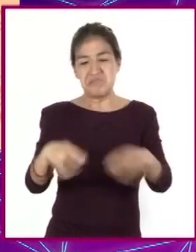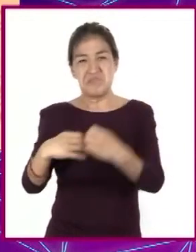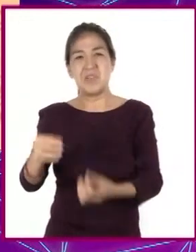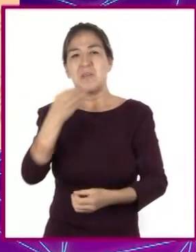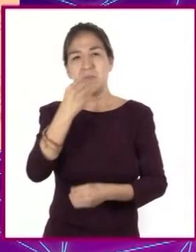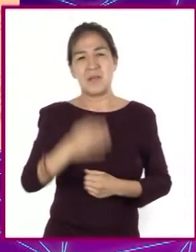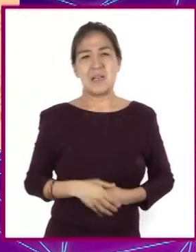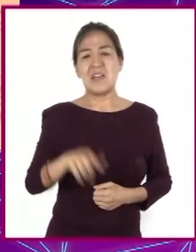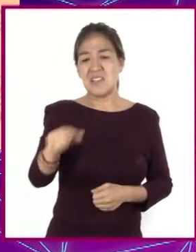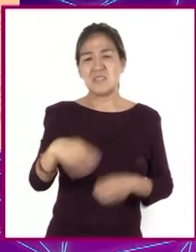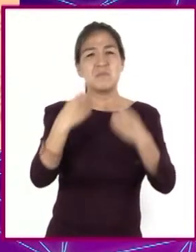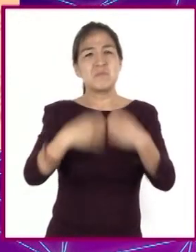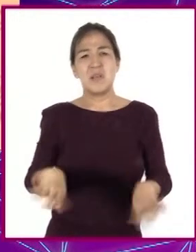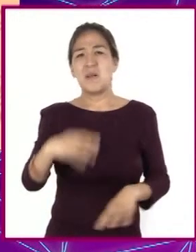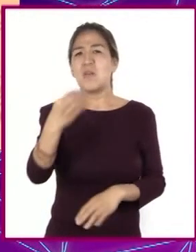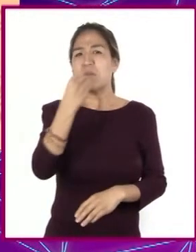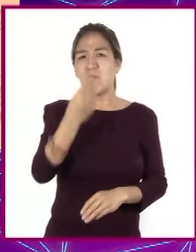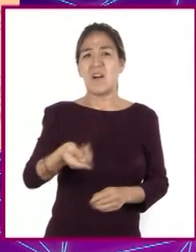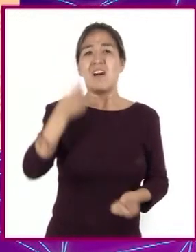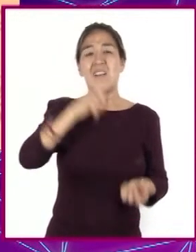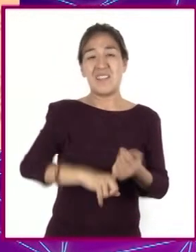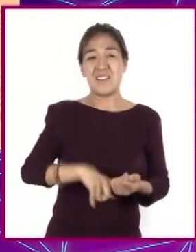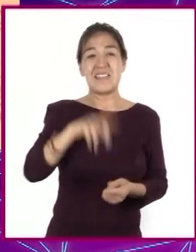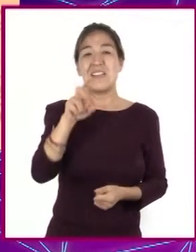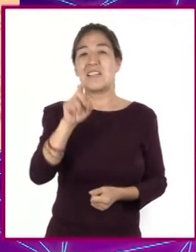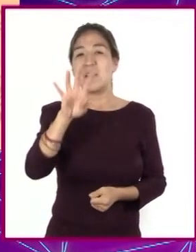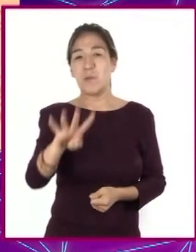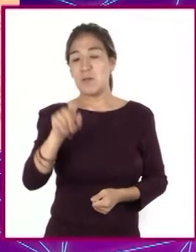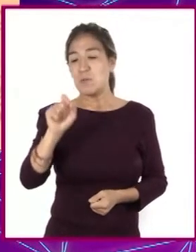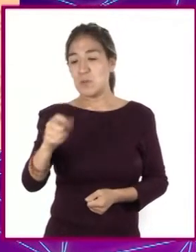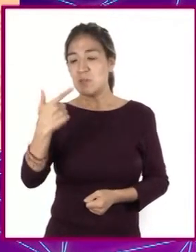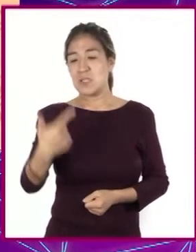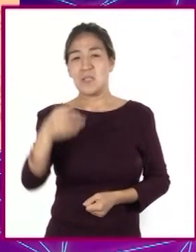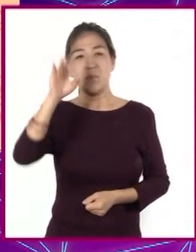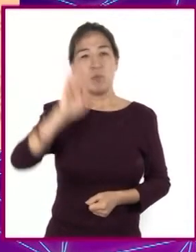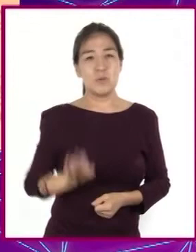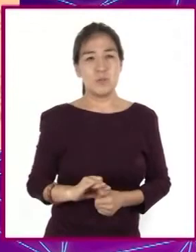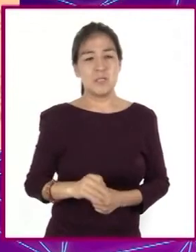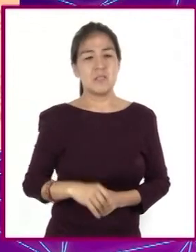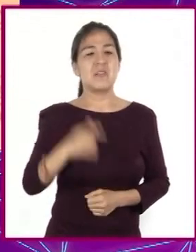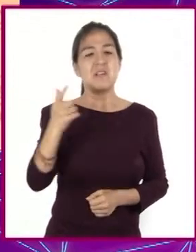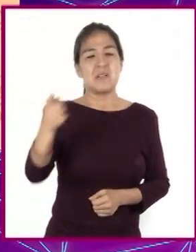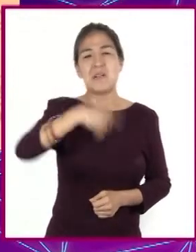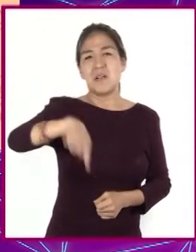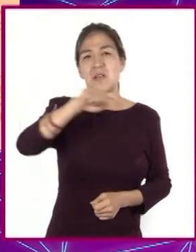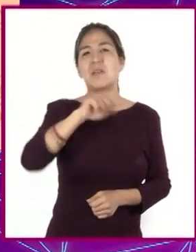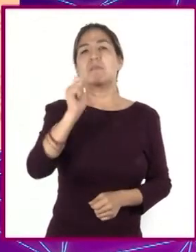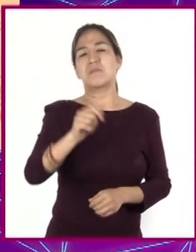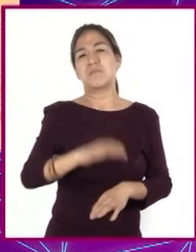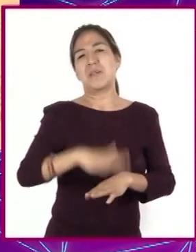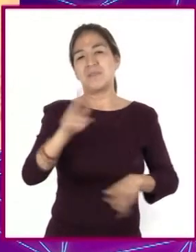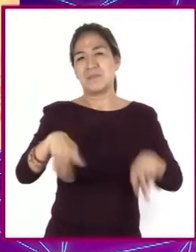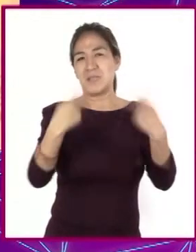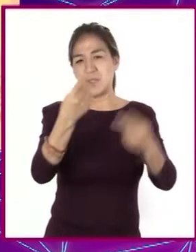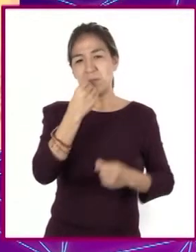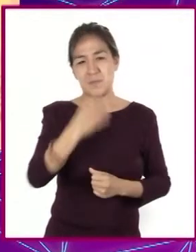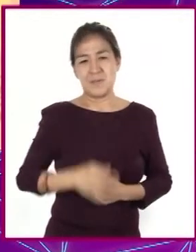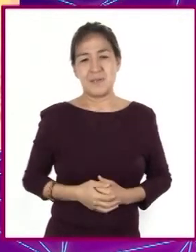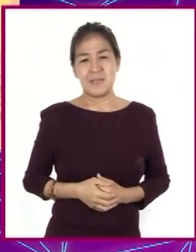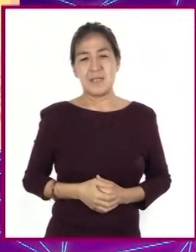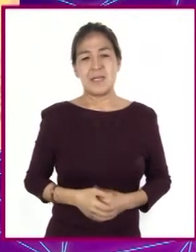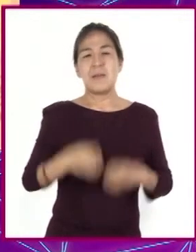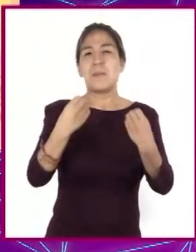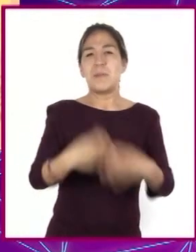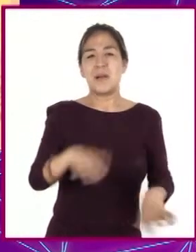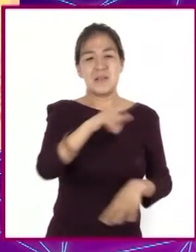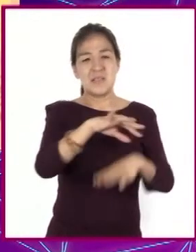el desperdicio de alimentos alcanza el 34.7% de lo que se produce en el país. La pérdida y desperdicio